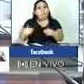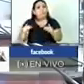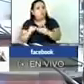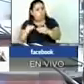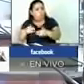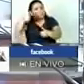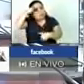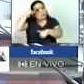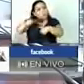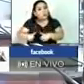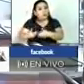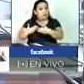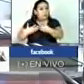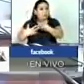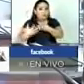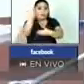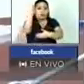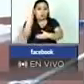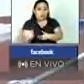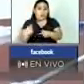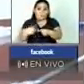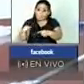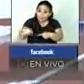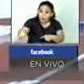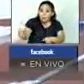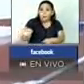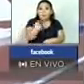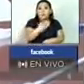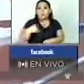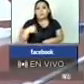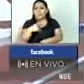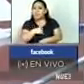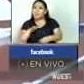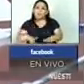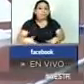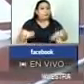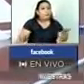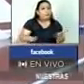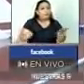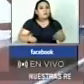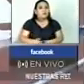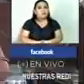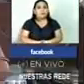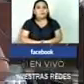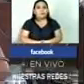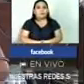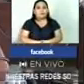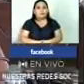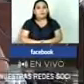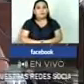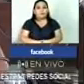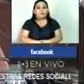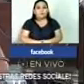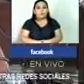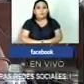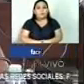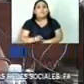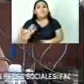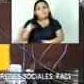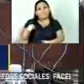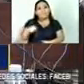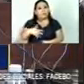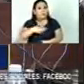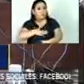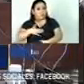prórroga. Sin embargo, esperan que los ministros informen sobre las acciones realizadas. A nosotros sí nos